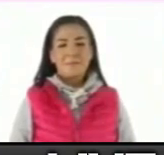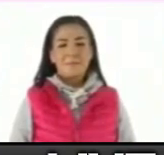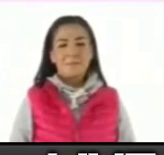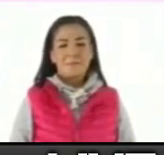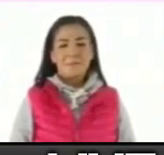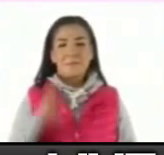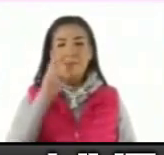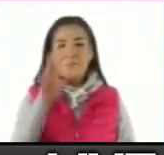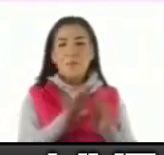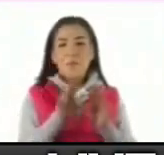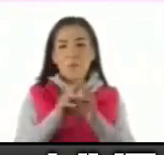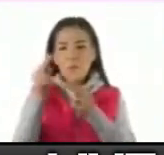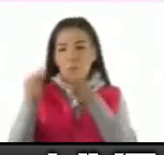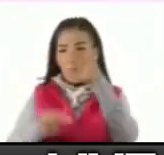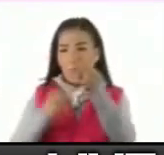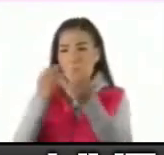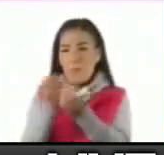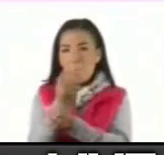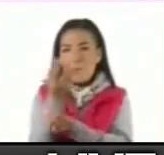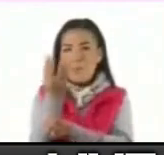Observen cómo está sacando humo.